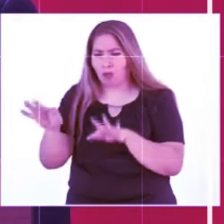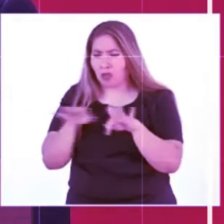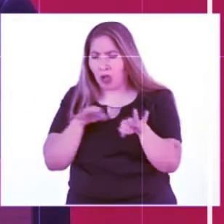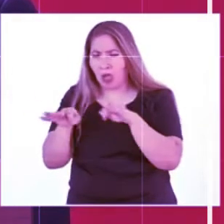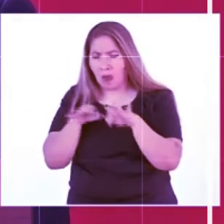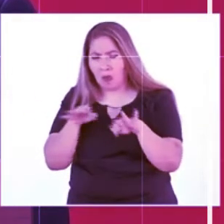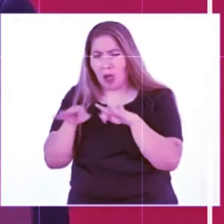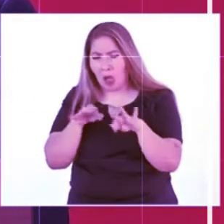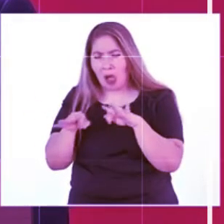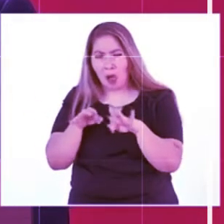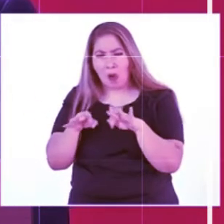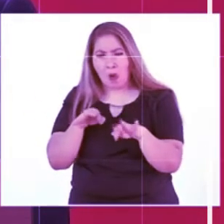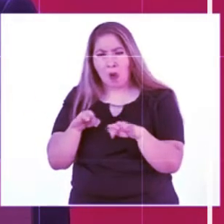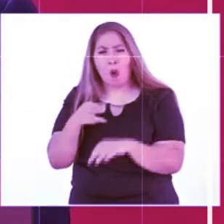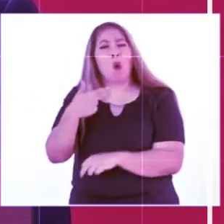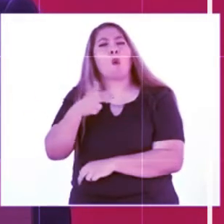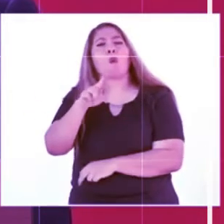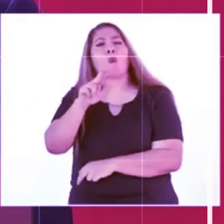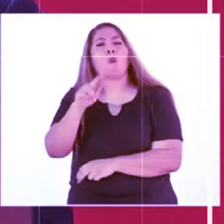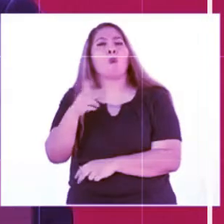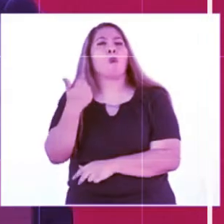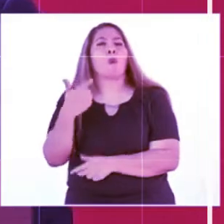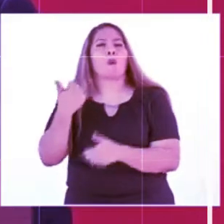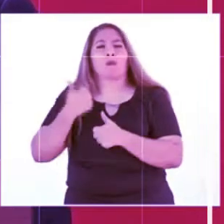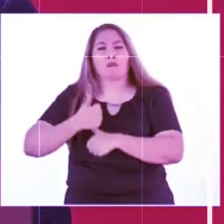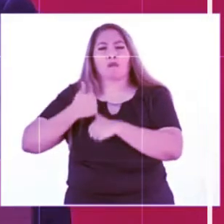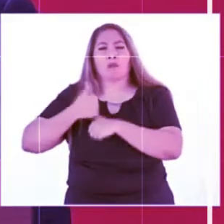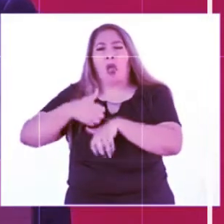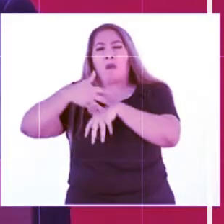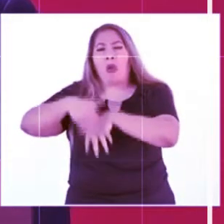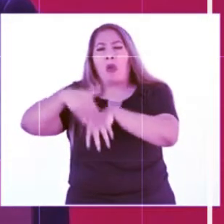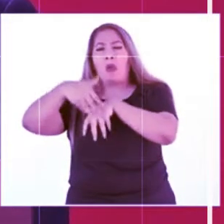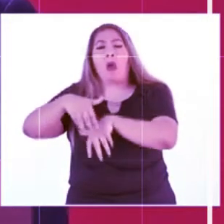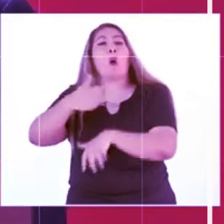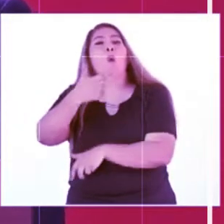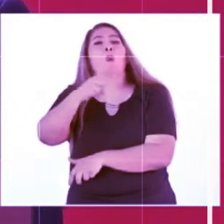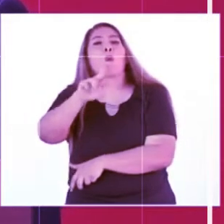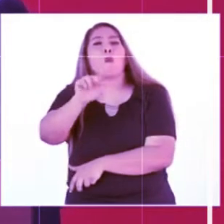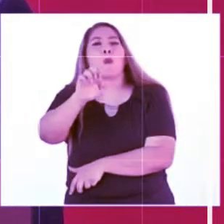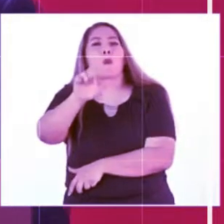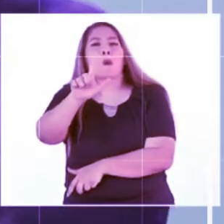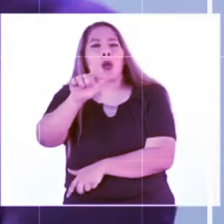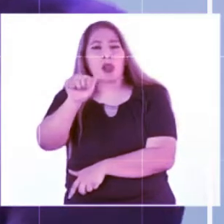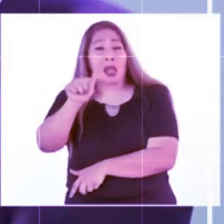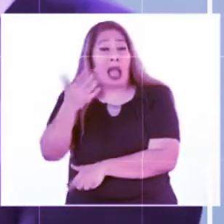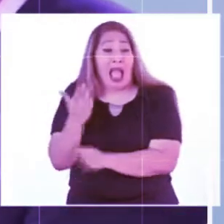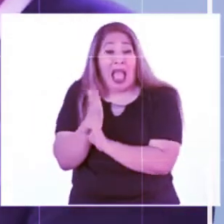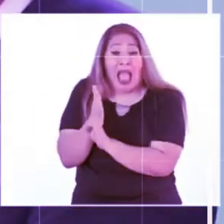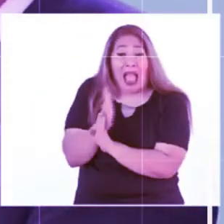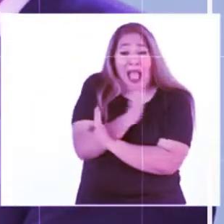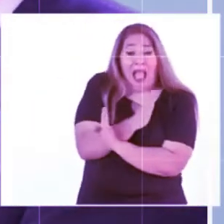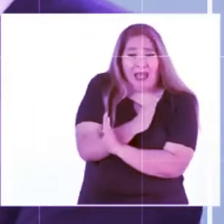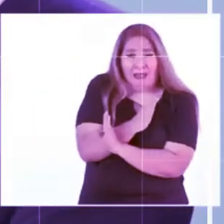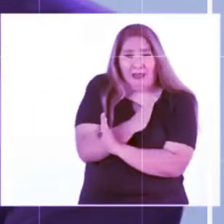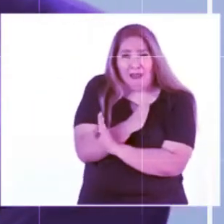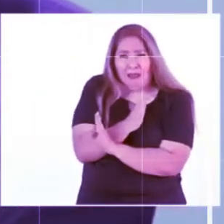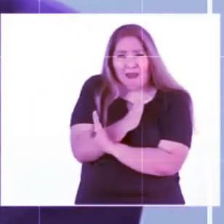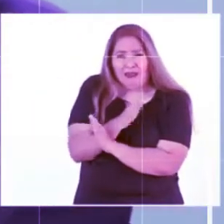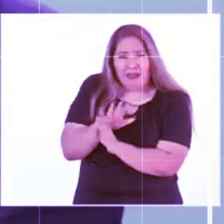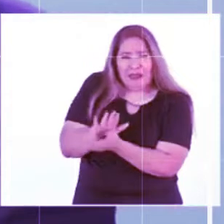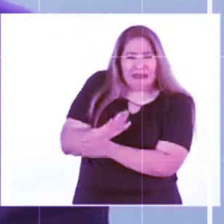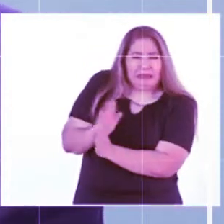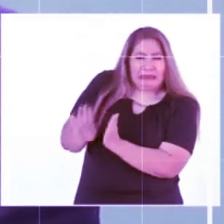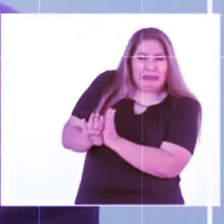huelguistas textileros de Puebla y Veracruz antes de que estos fueran brutalmente